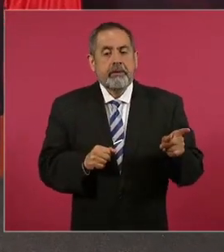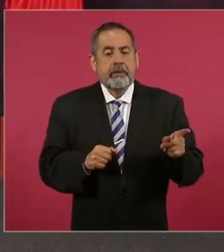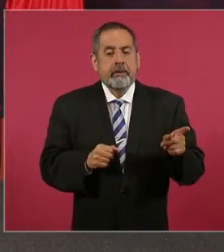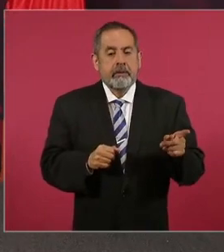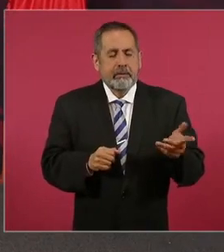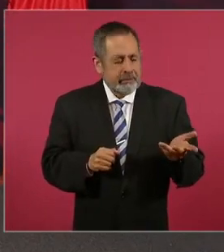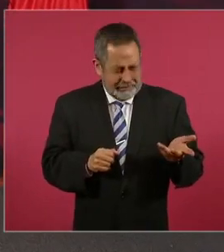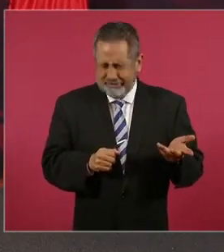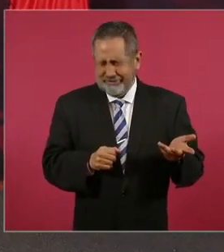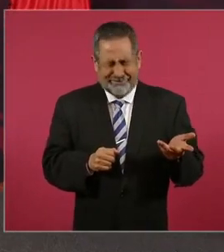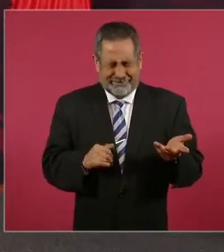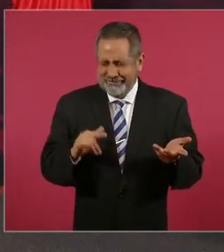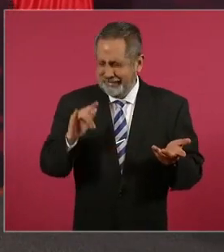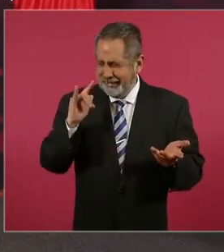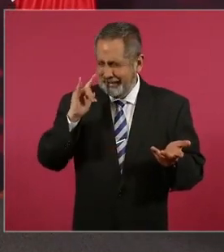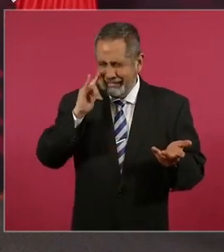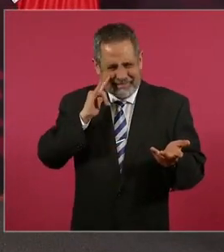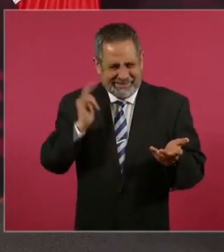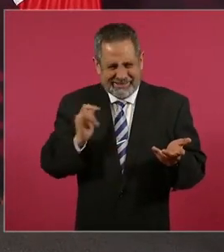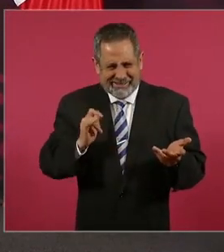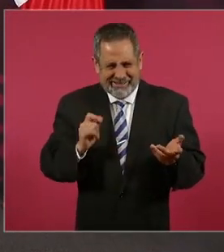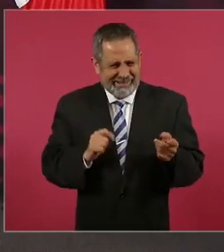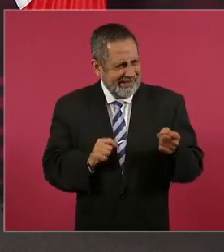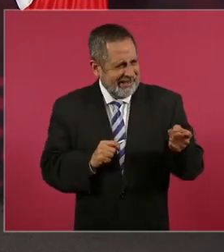o surrealista